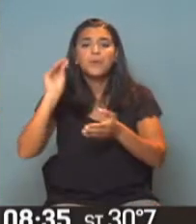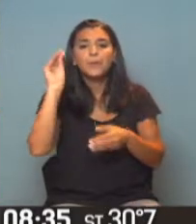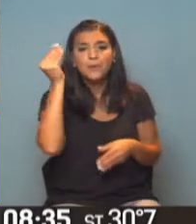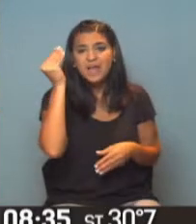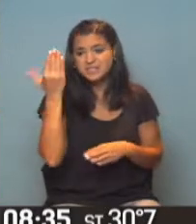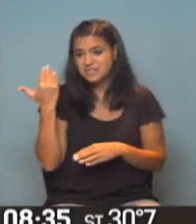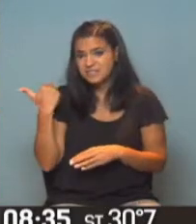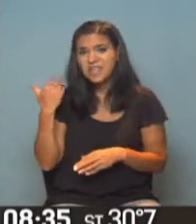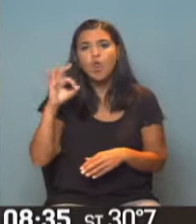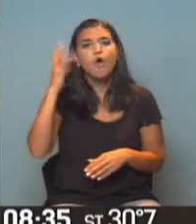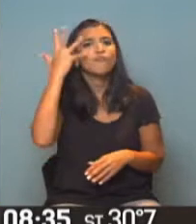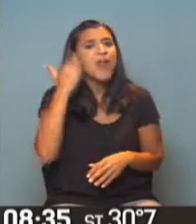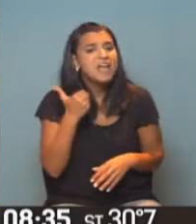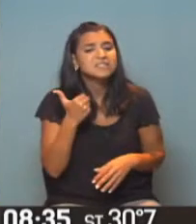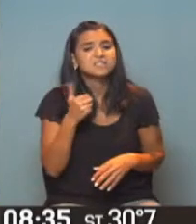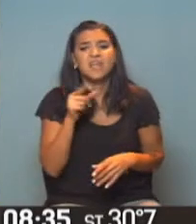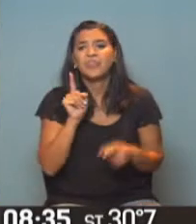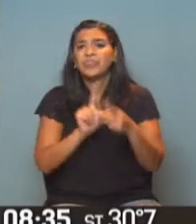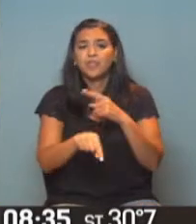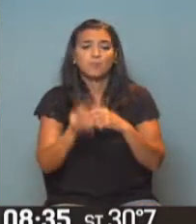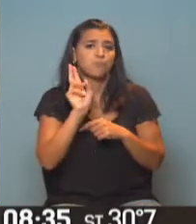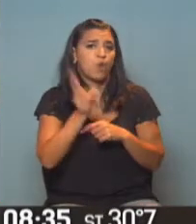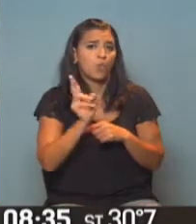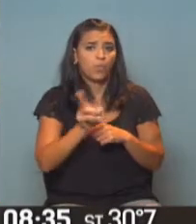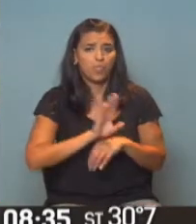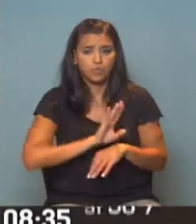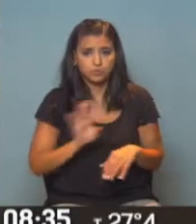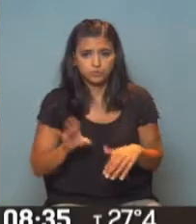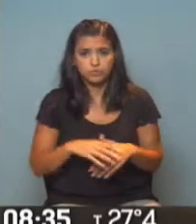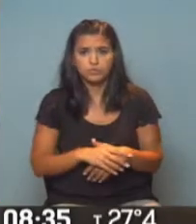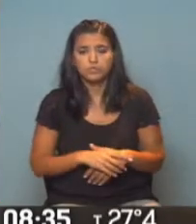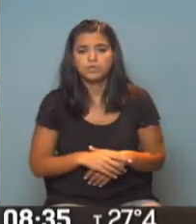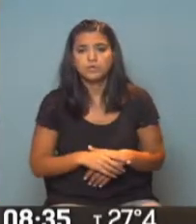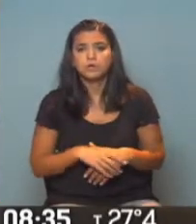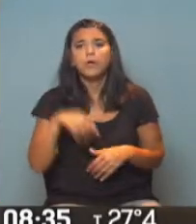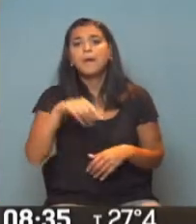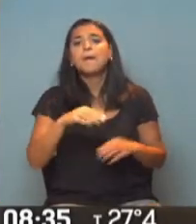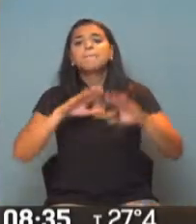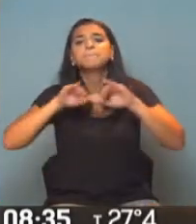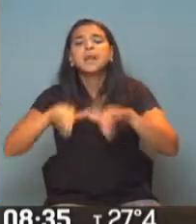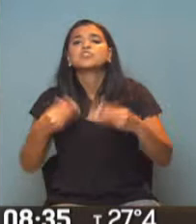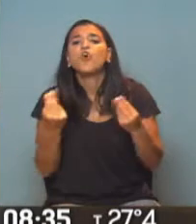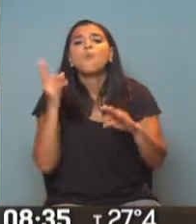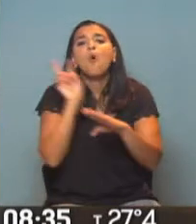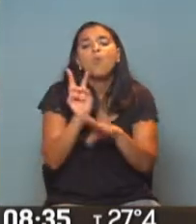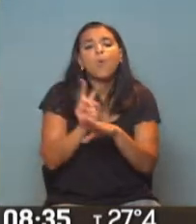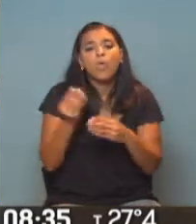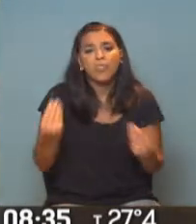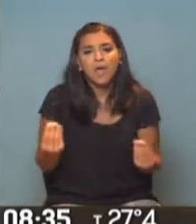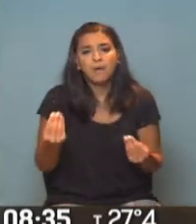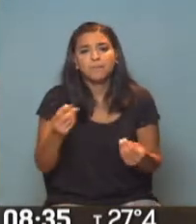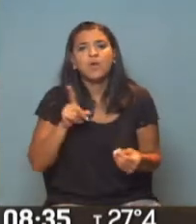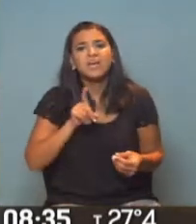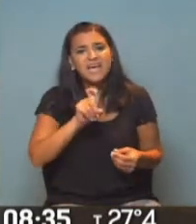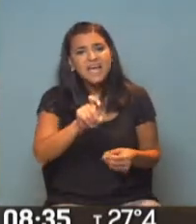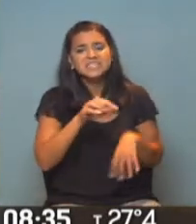mucho tiempo en francia directamente están prohibidas bueno seguramente la playa como nos cuidamos porque vamos a hablar del cáncer